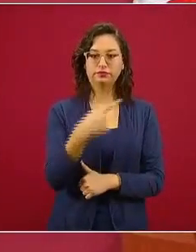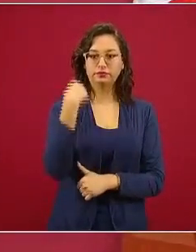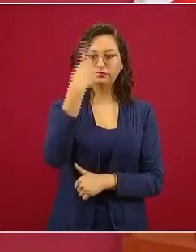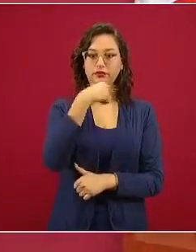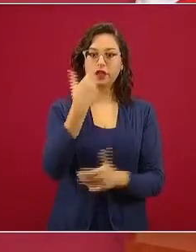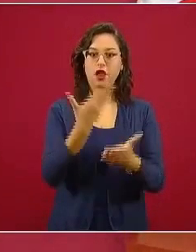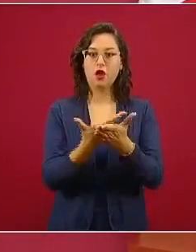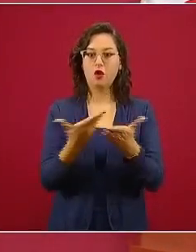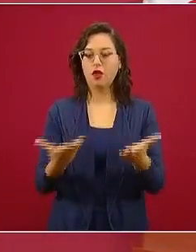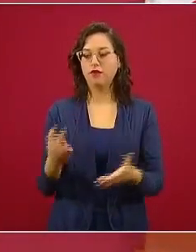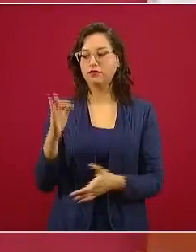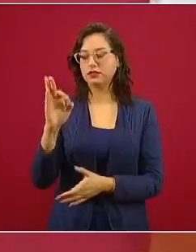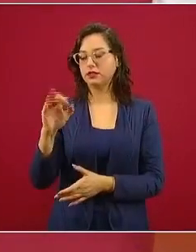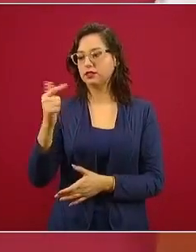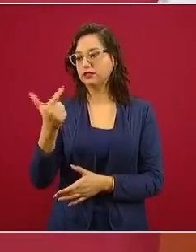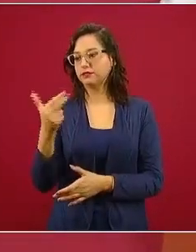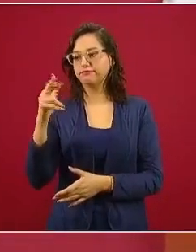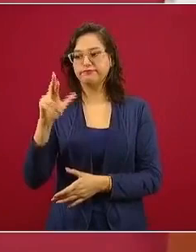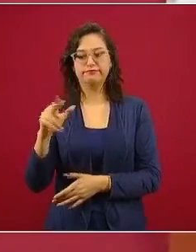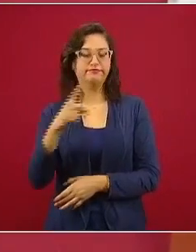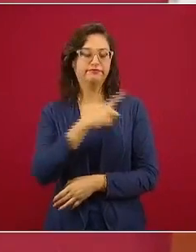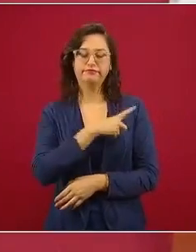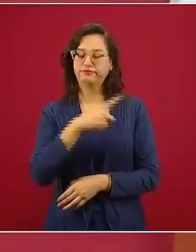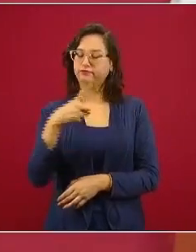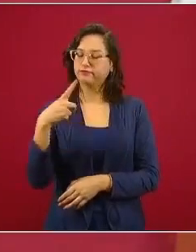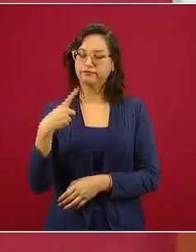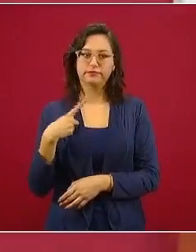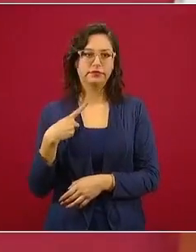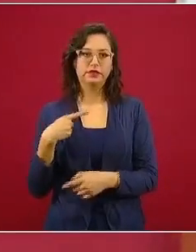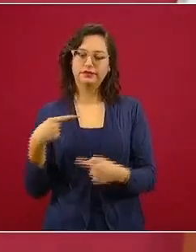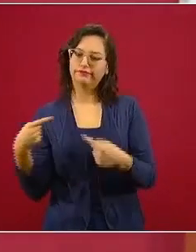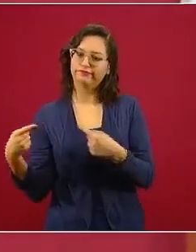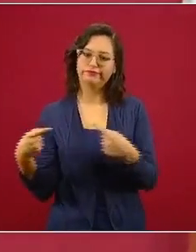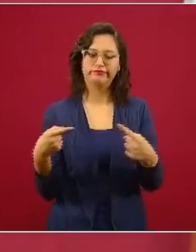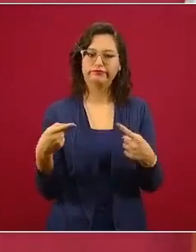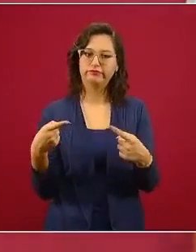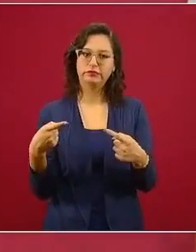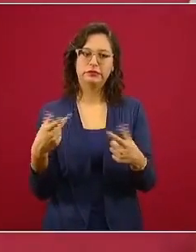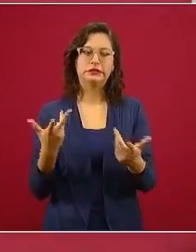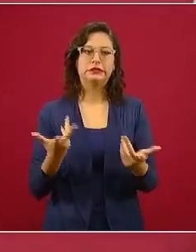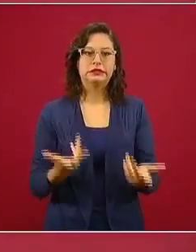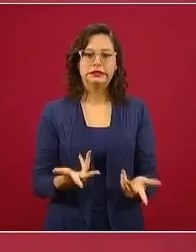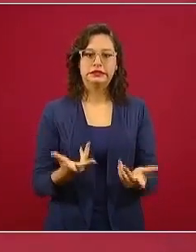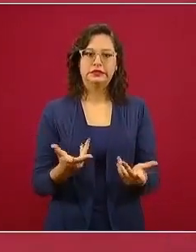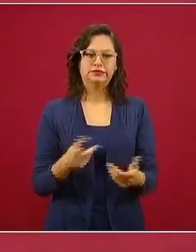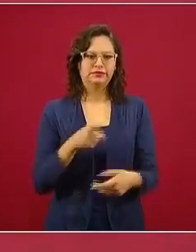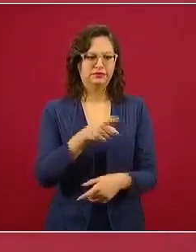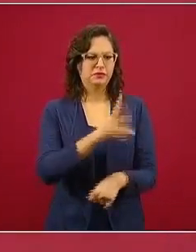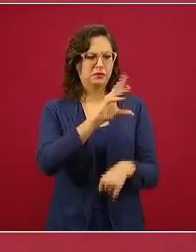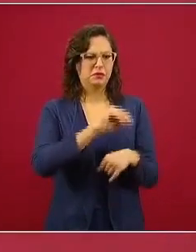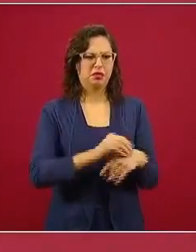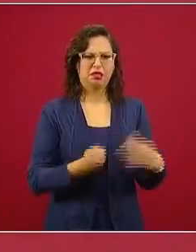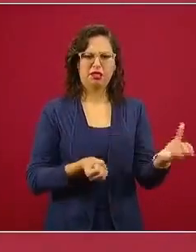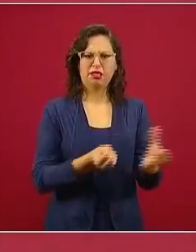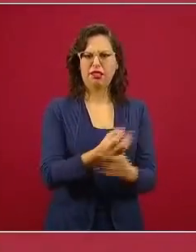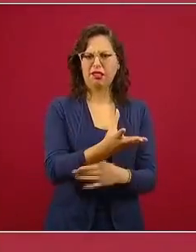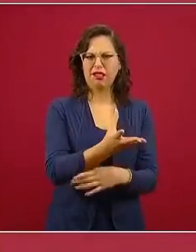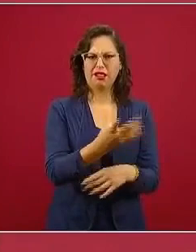tener que defender el asunto. Pero imagínense eso.